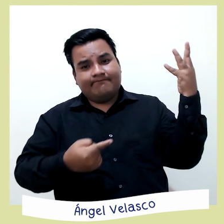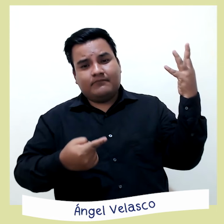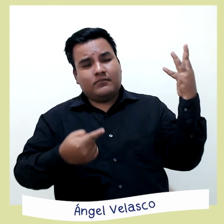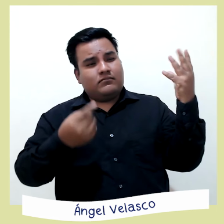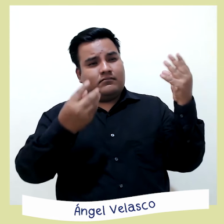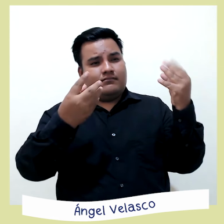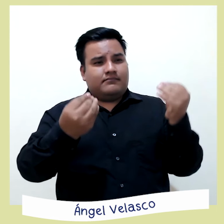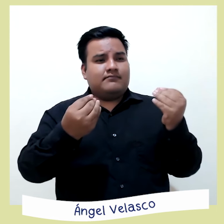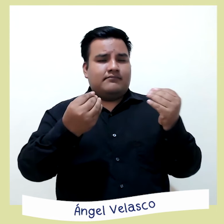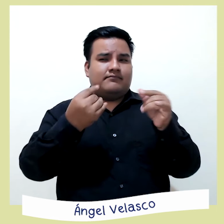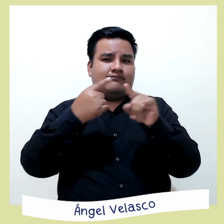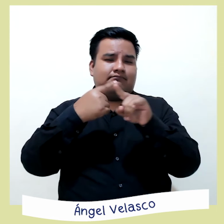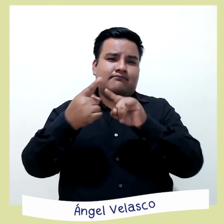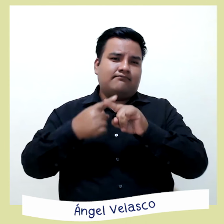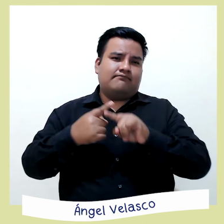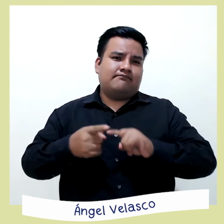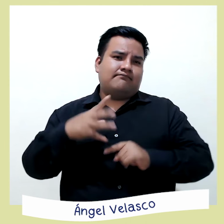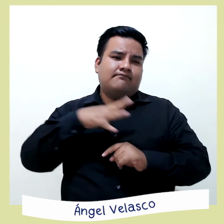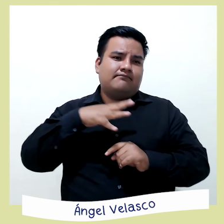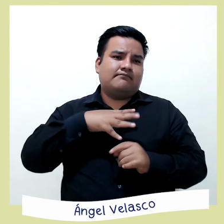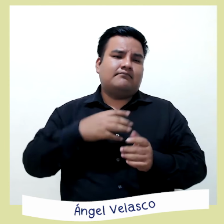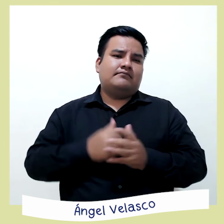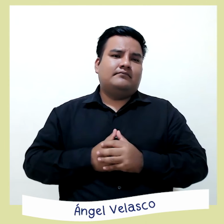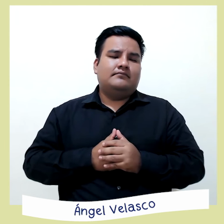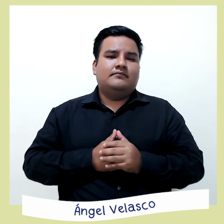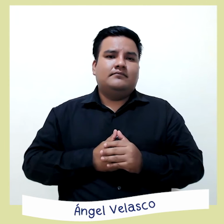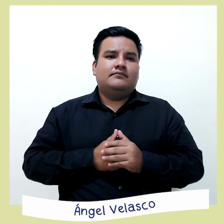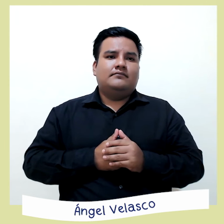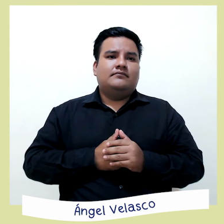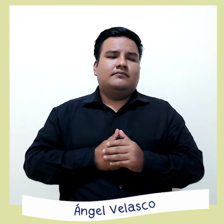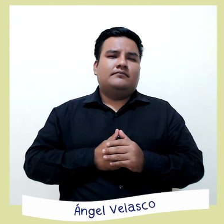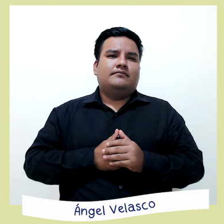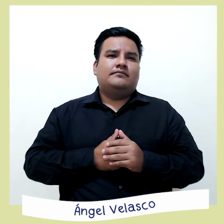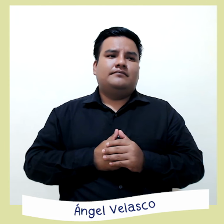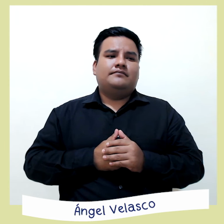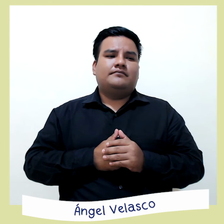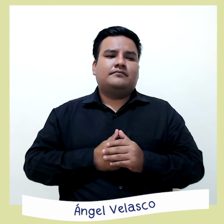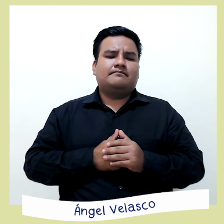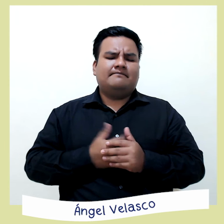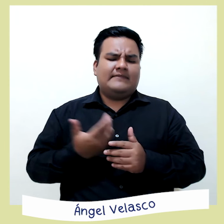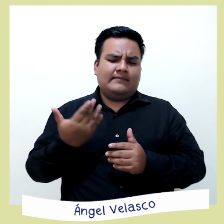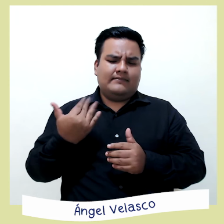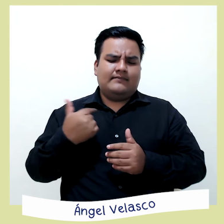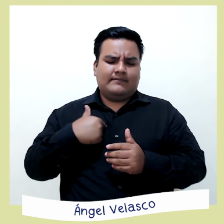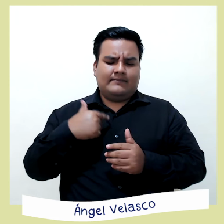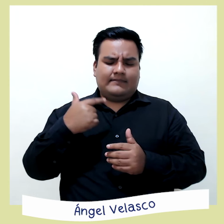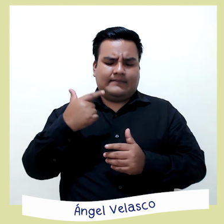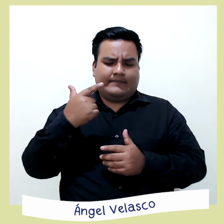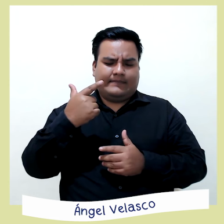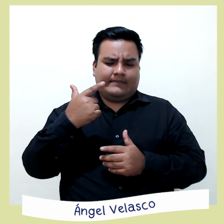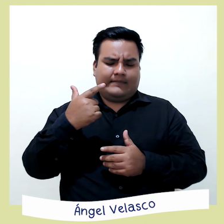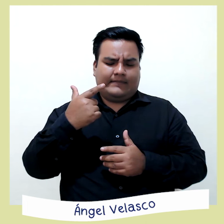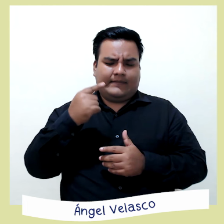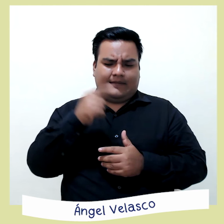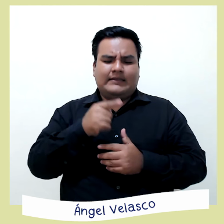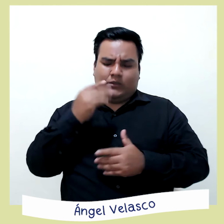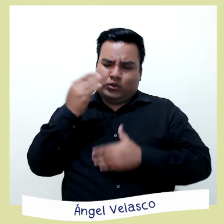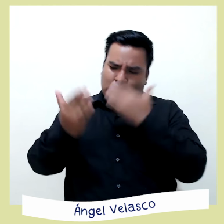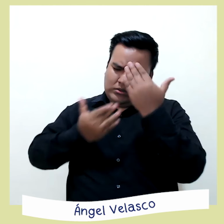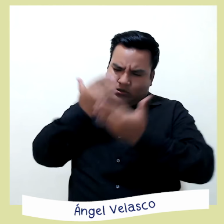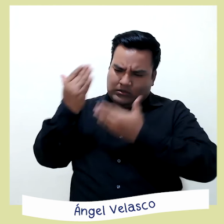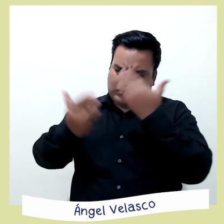que simpatizan con las mujeres. Y hay un chorro de variedades sobre la orientación sexual